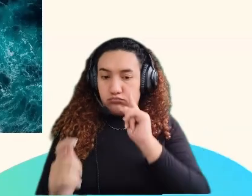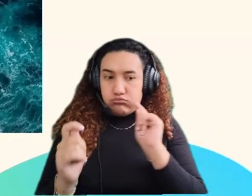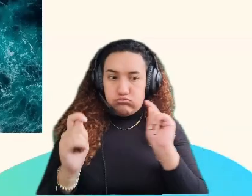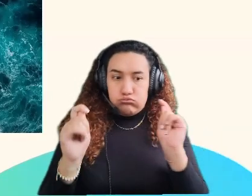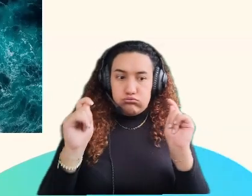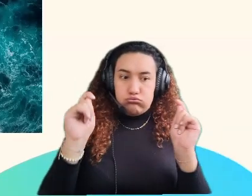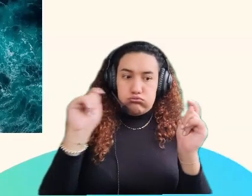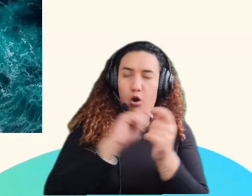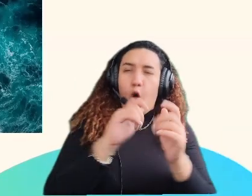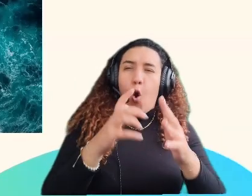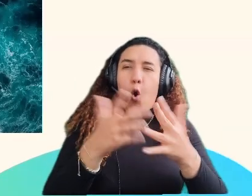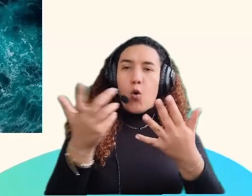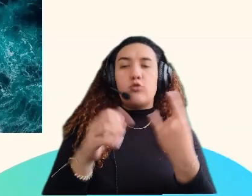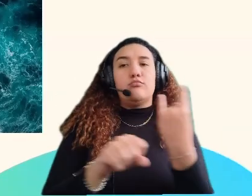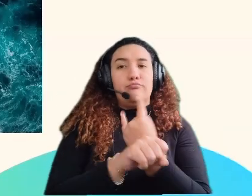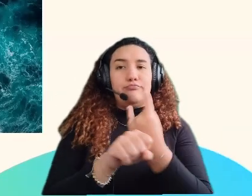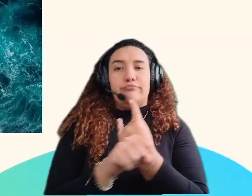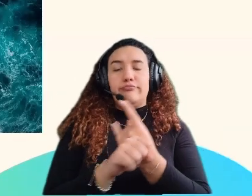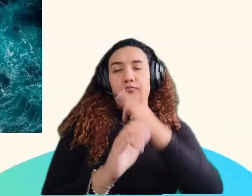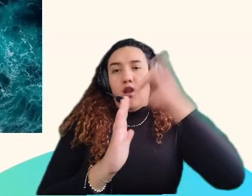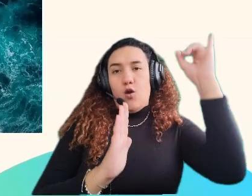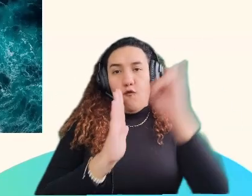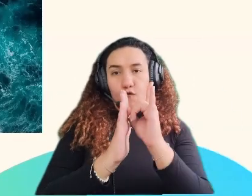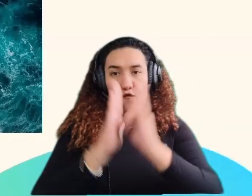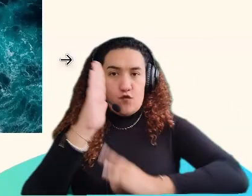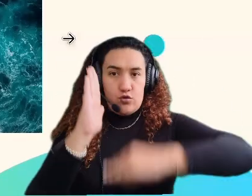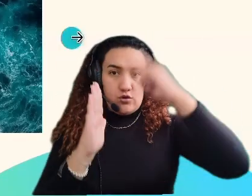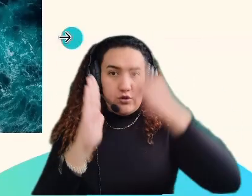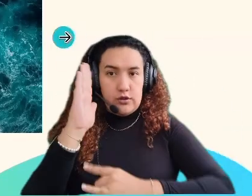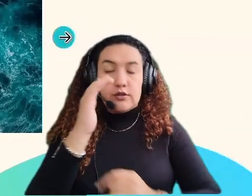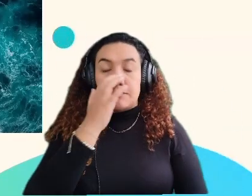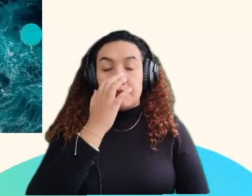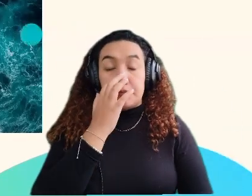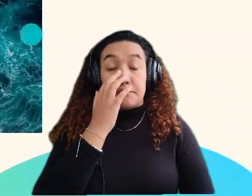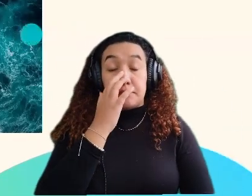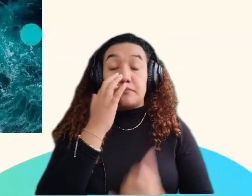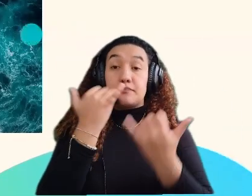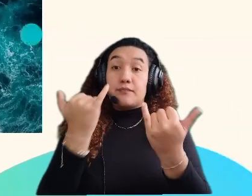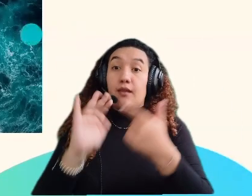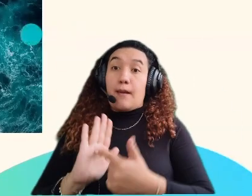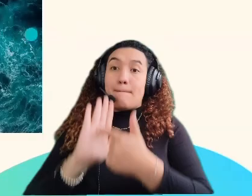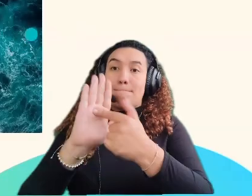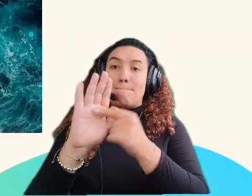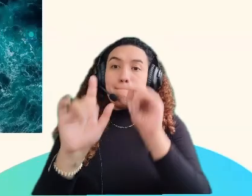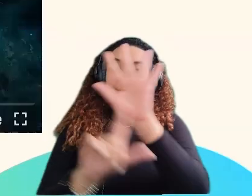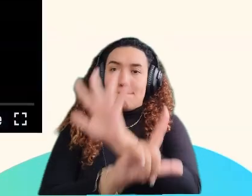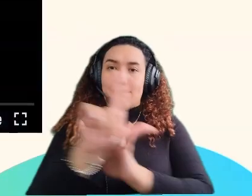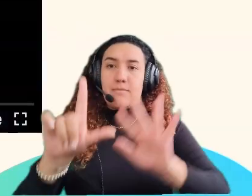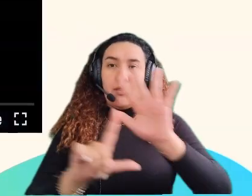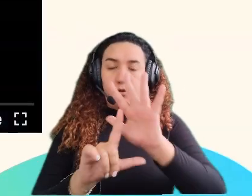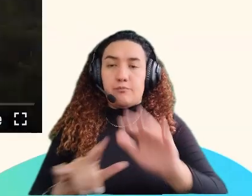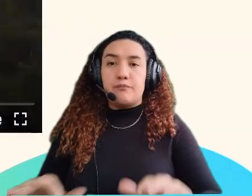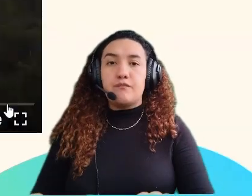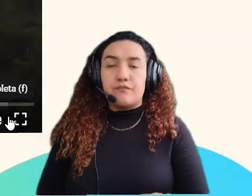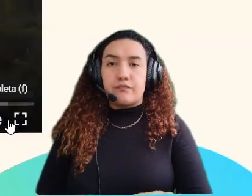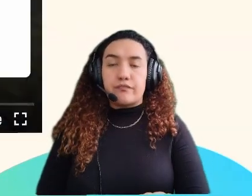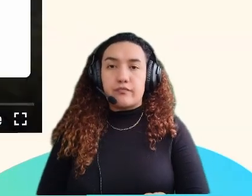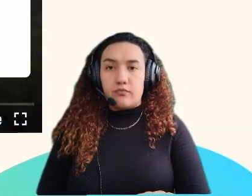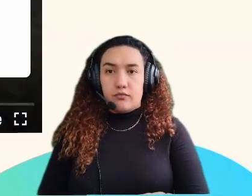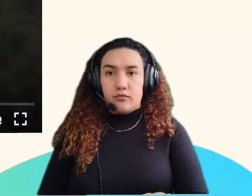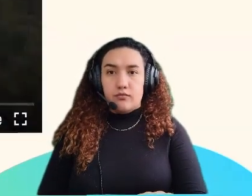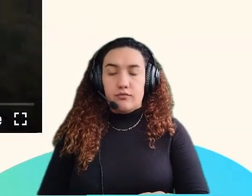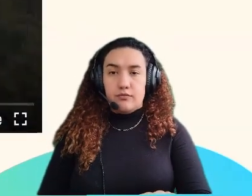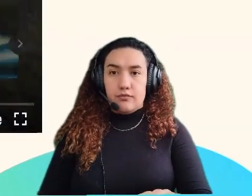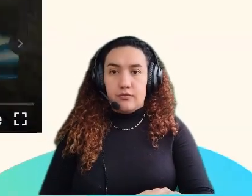la fotosíntesis. Vamos a ver un video que vamos a proyectarles Los en bosques